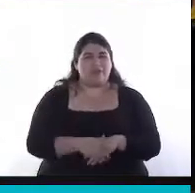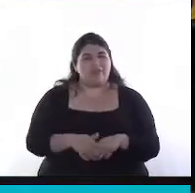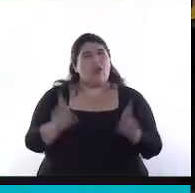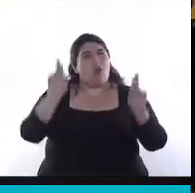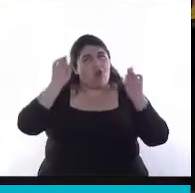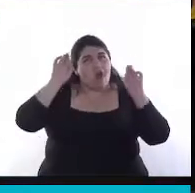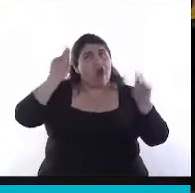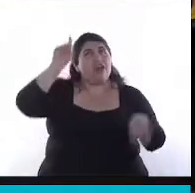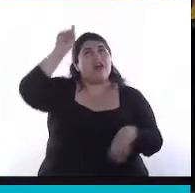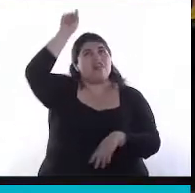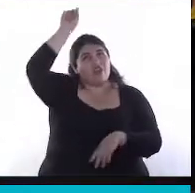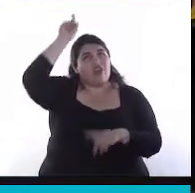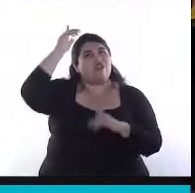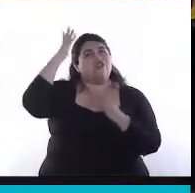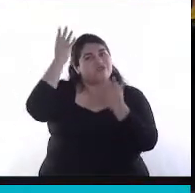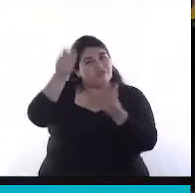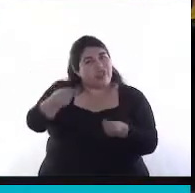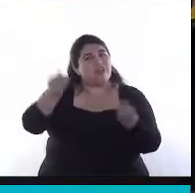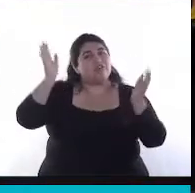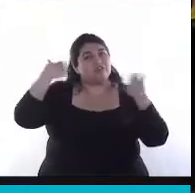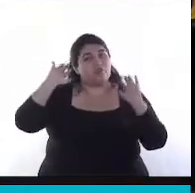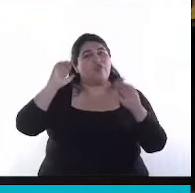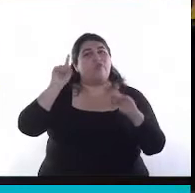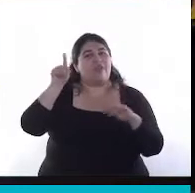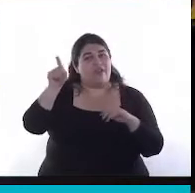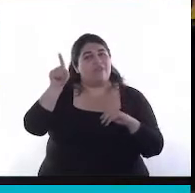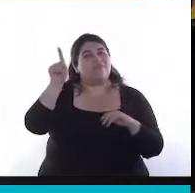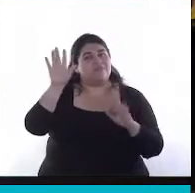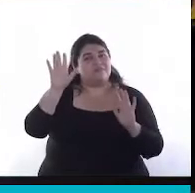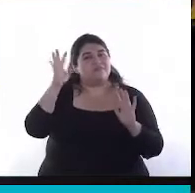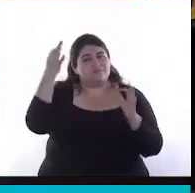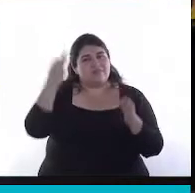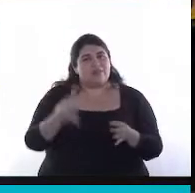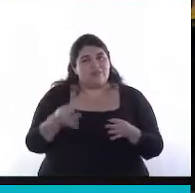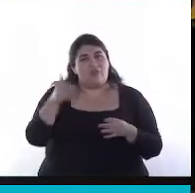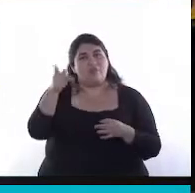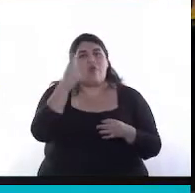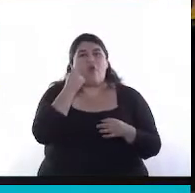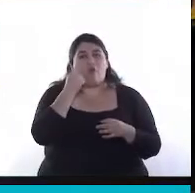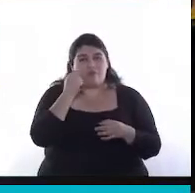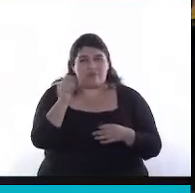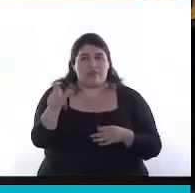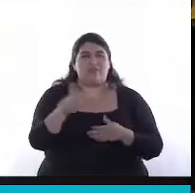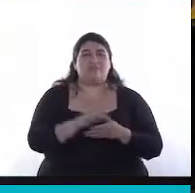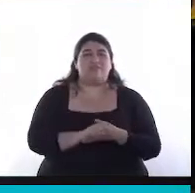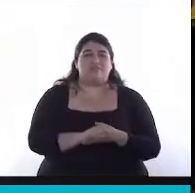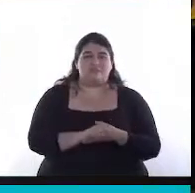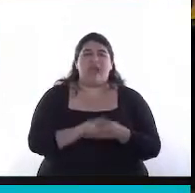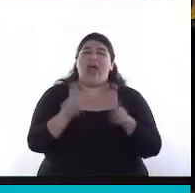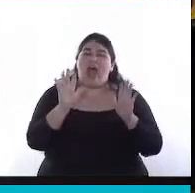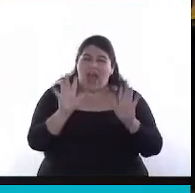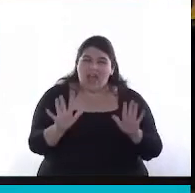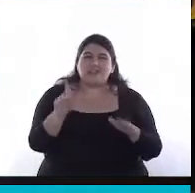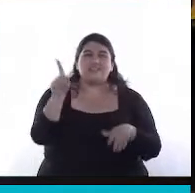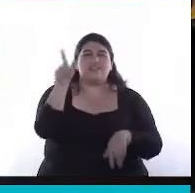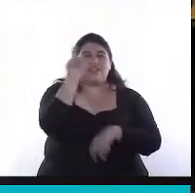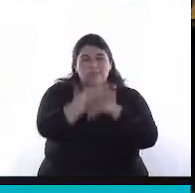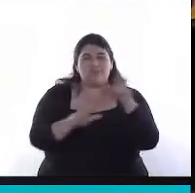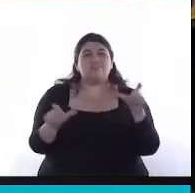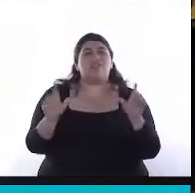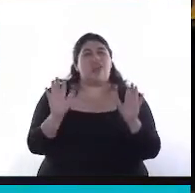santa iglesia al doctor éste fenecido bonadío así son de miserables